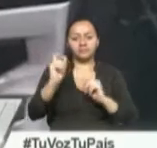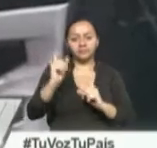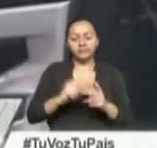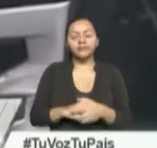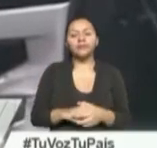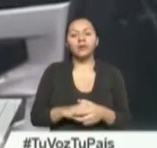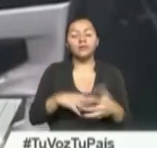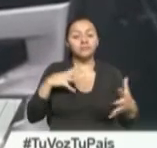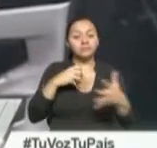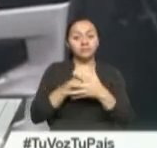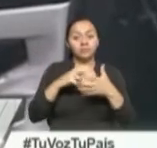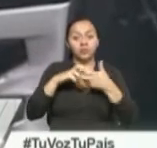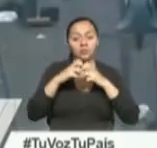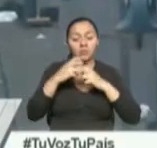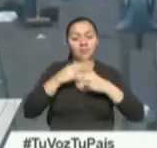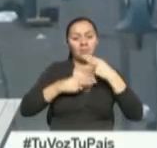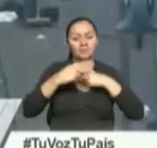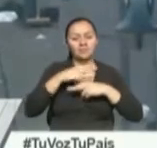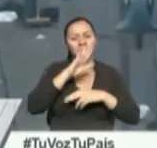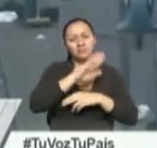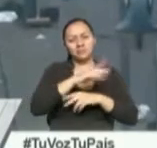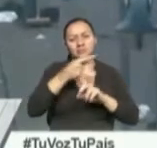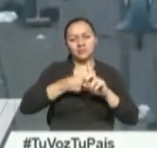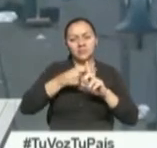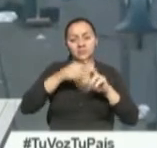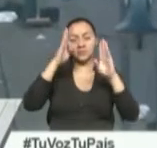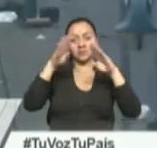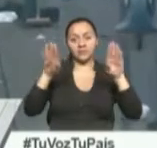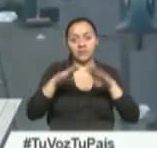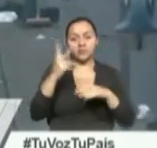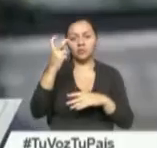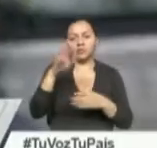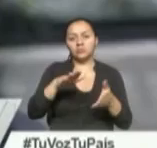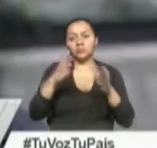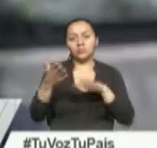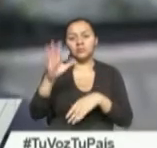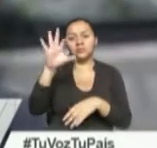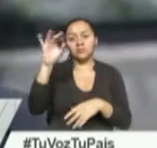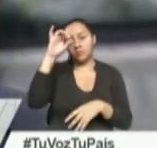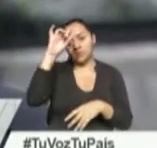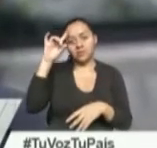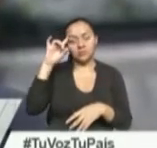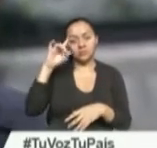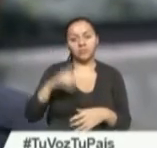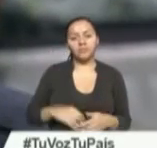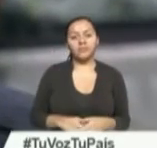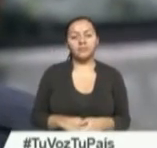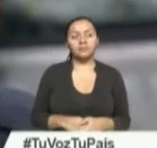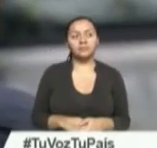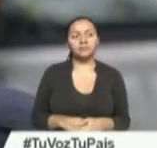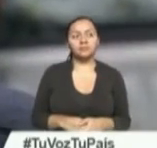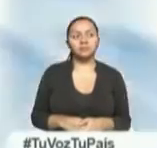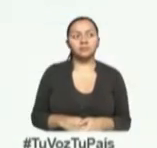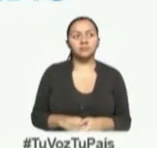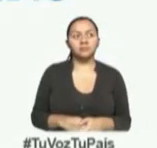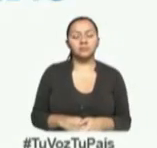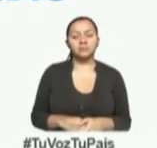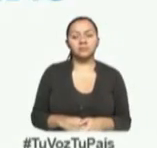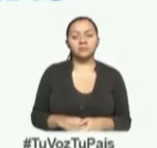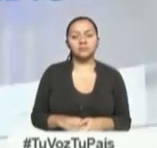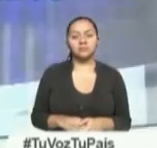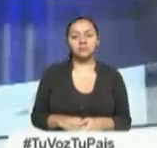El ataque en el mercado navideño de Berlín dejó 12 muertos y al menos 50 heridos.